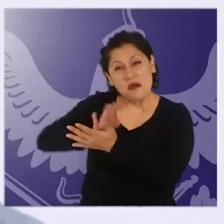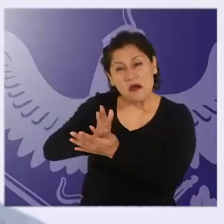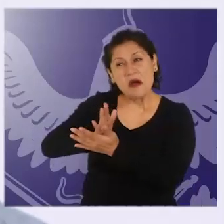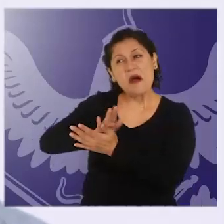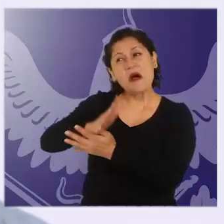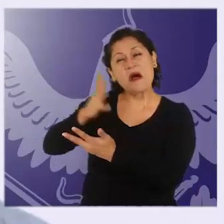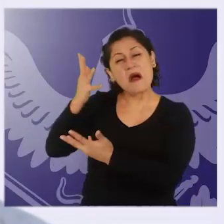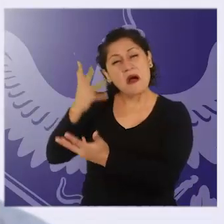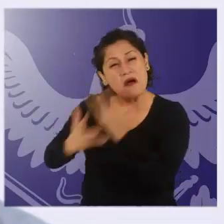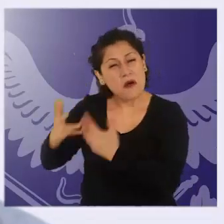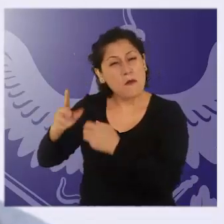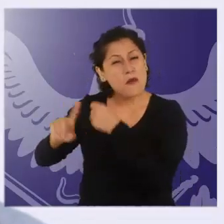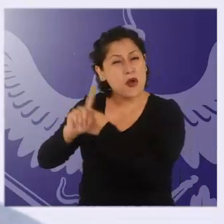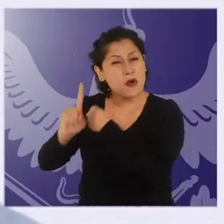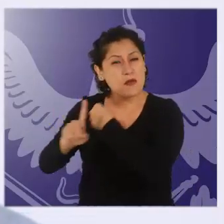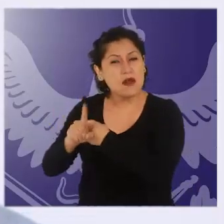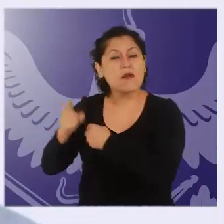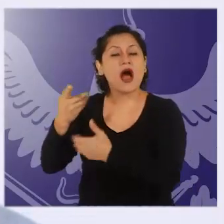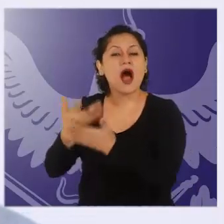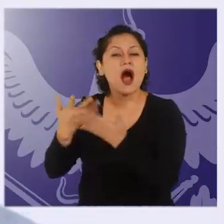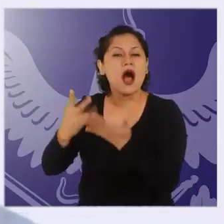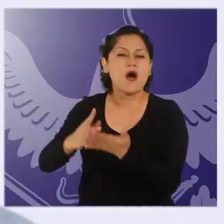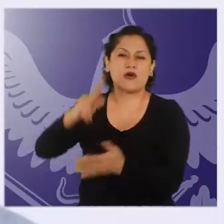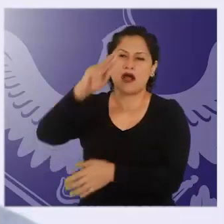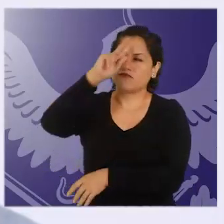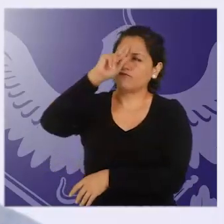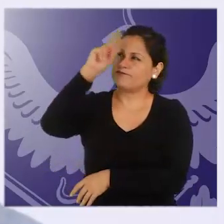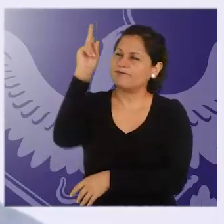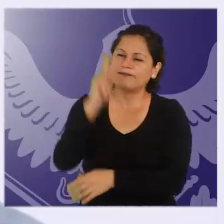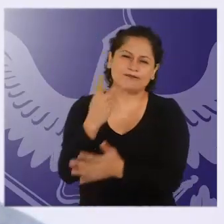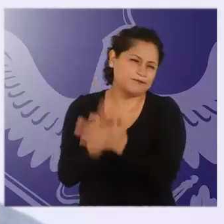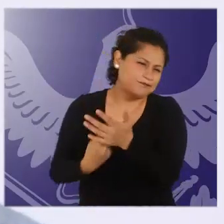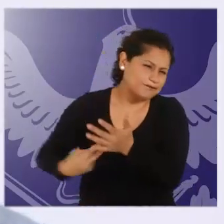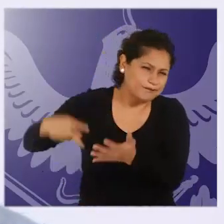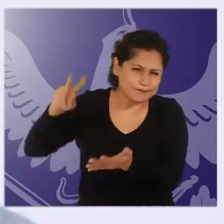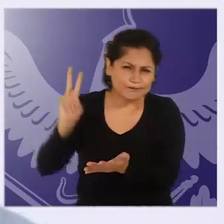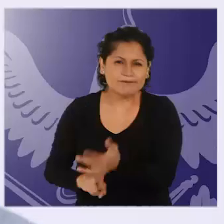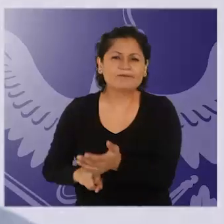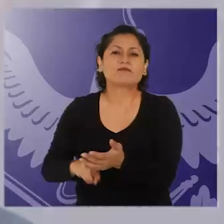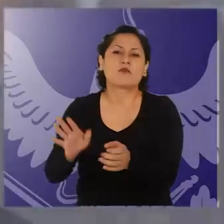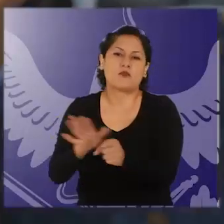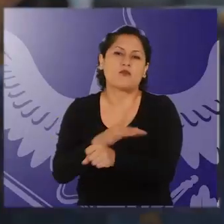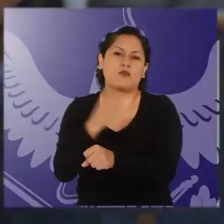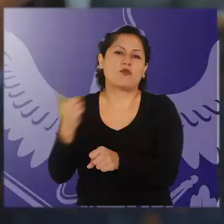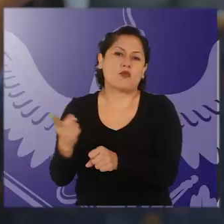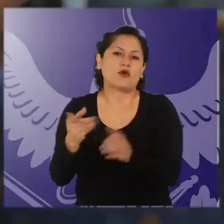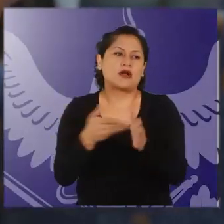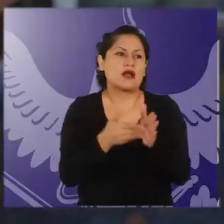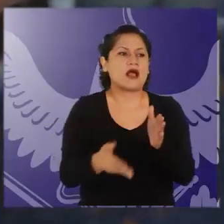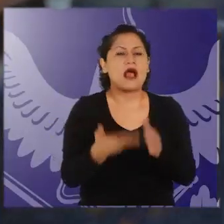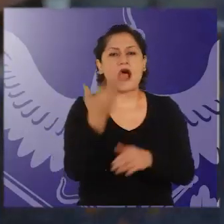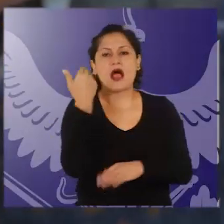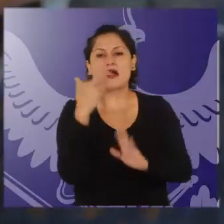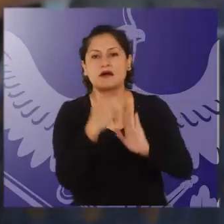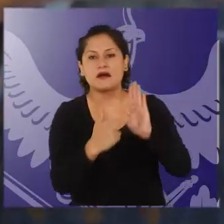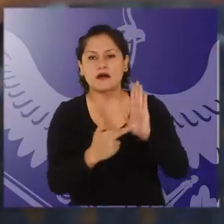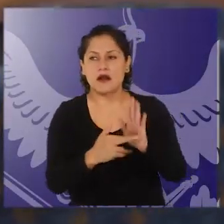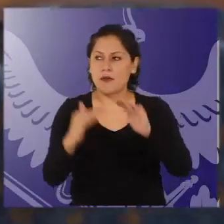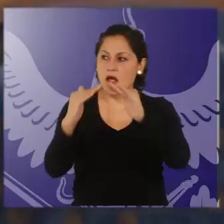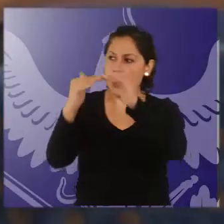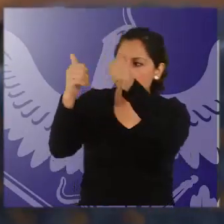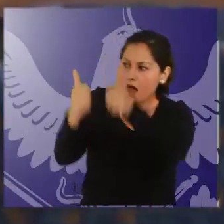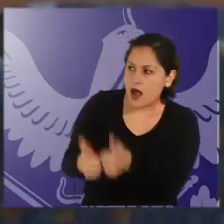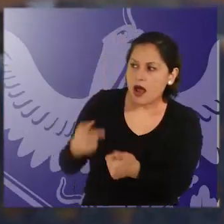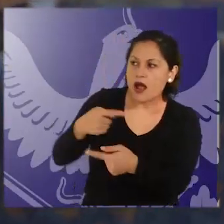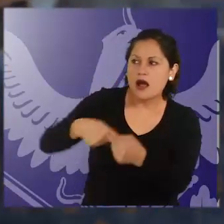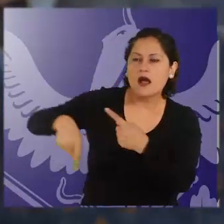estas se manifiestan de manera exponencial a partir de la declaración de la sana distancia y de la